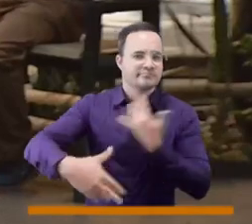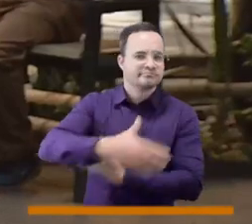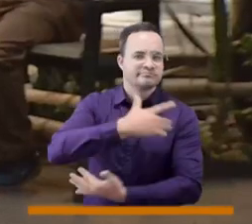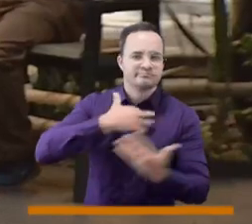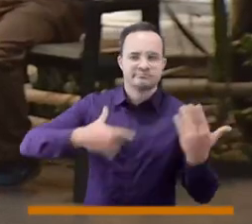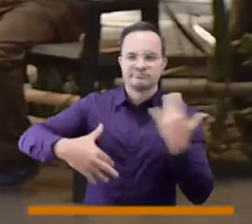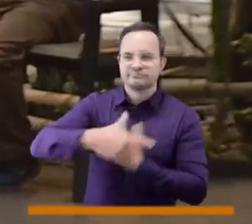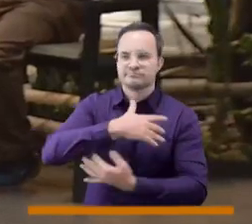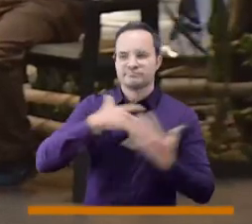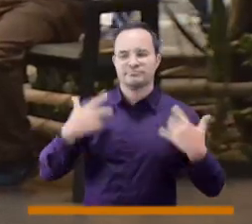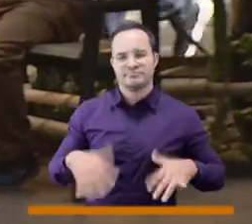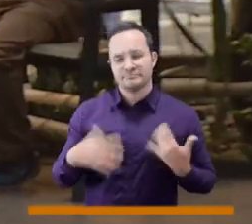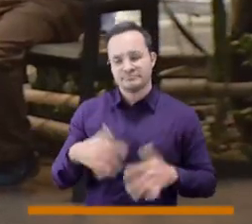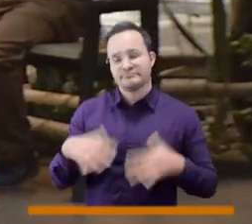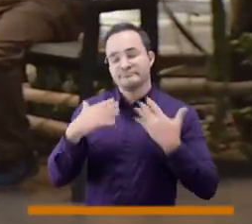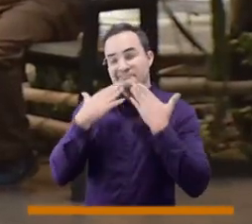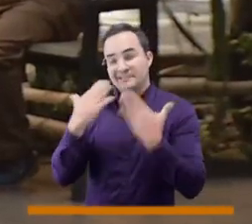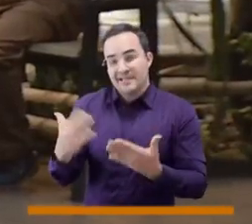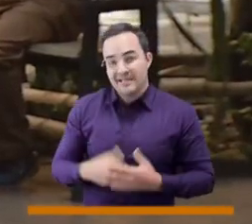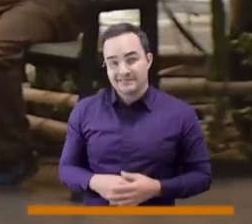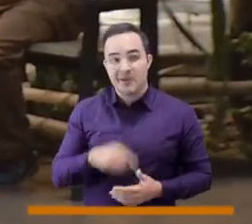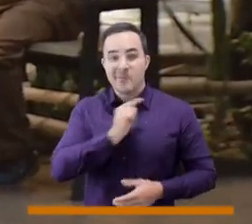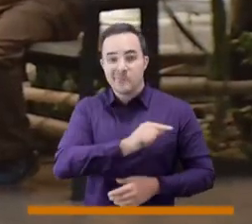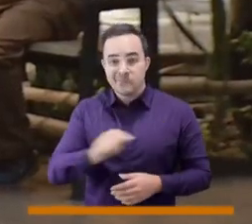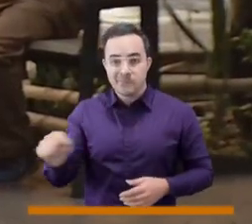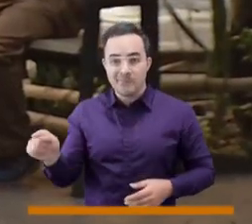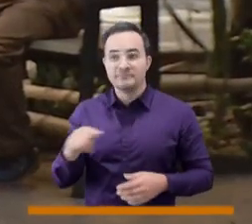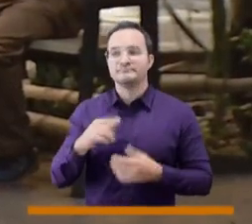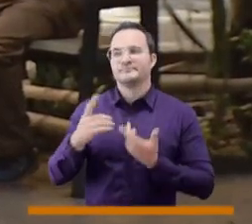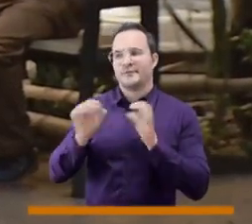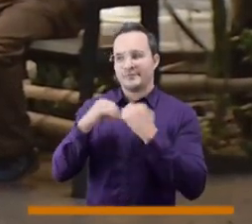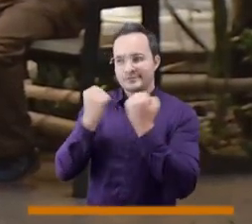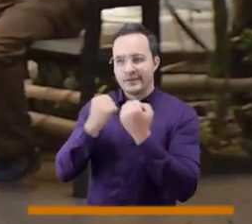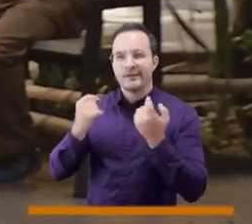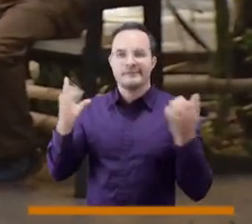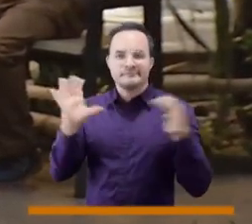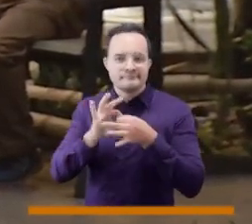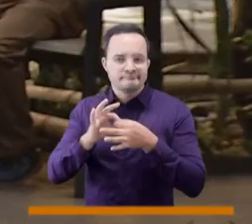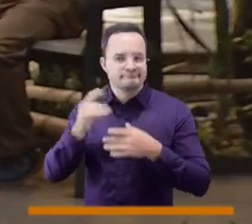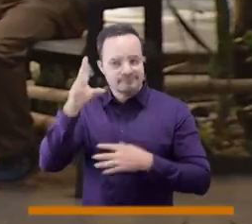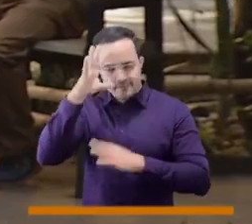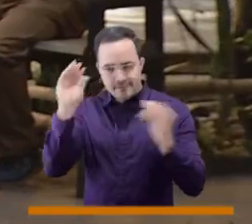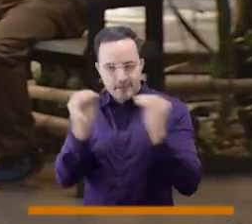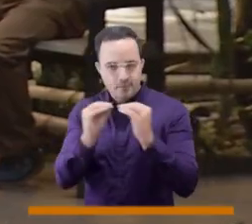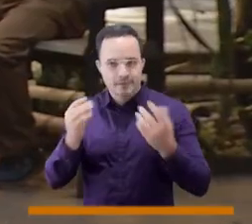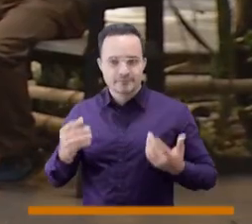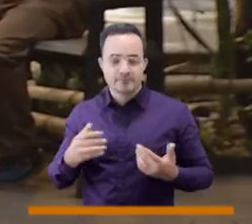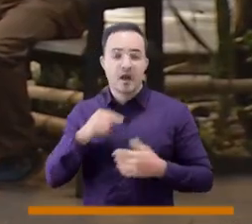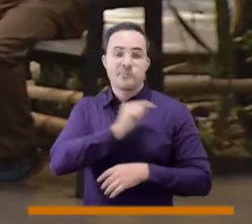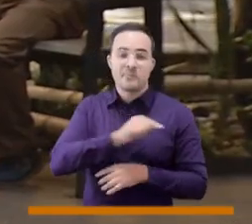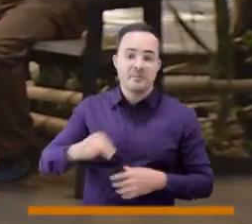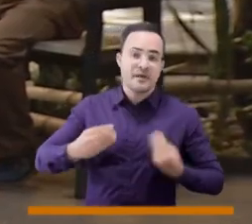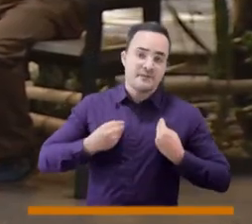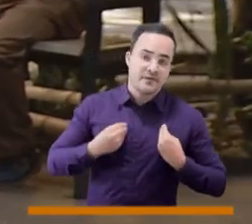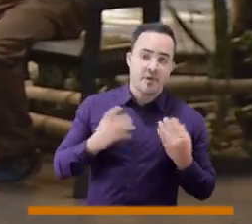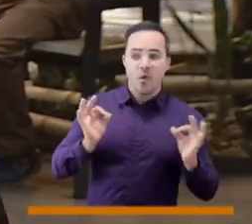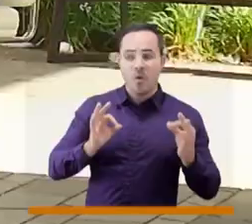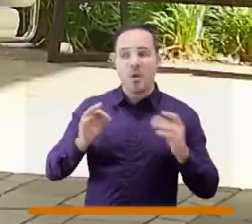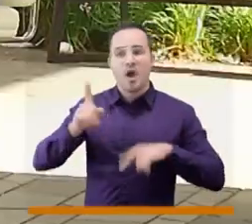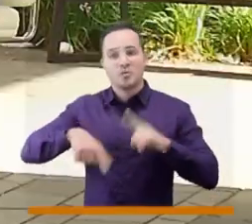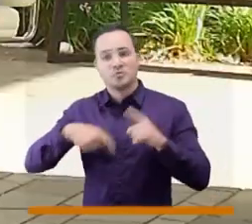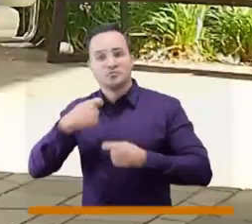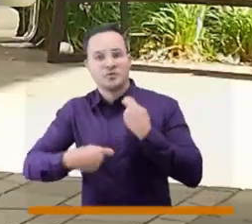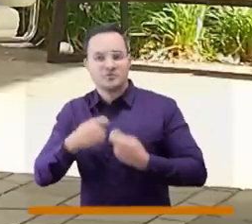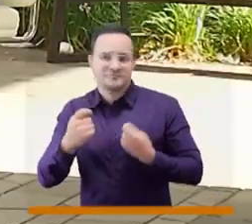dos categorías muy distintas, pero que también a la larga pues experimentan los mismos problemas porque están compartiendo el territorio, así sea